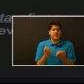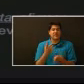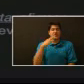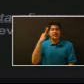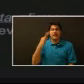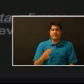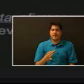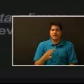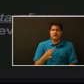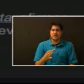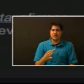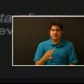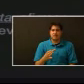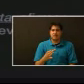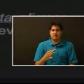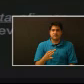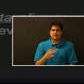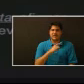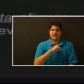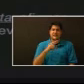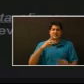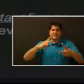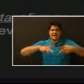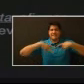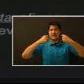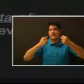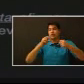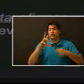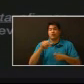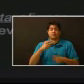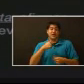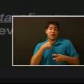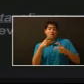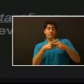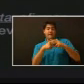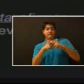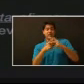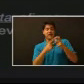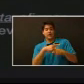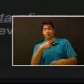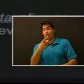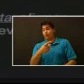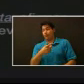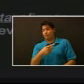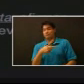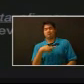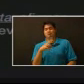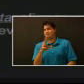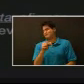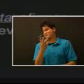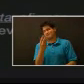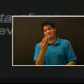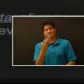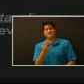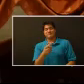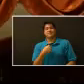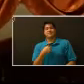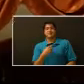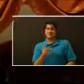realmente, mire, ser valiente no es solo, ah, sí, me peleé con alguien, o pues, no tengo miedo, voy a hacer esto.